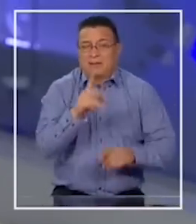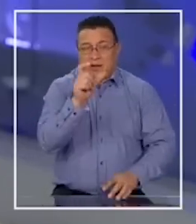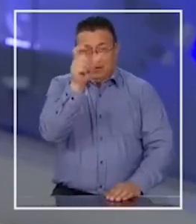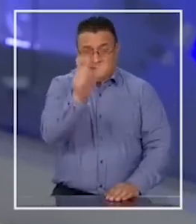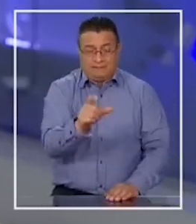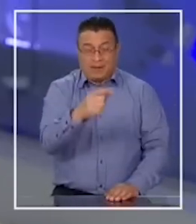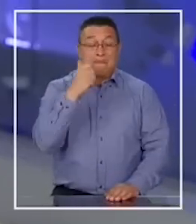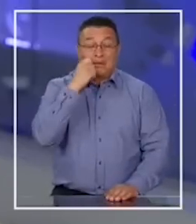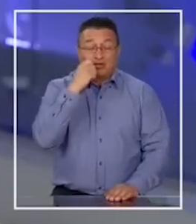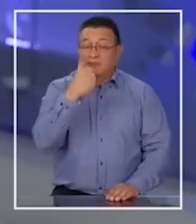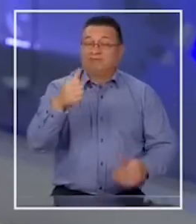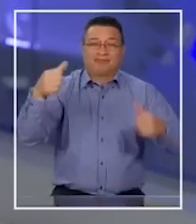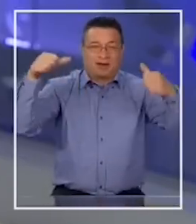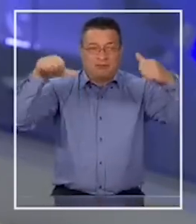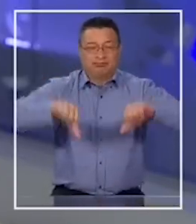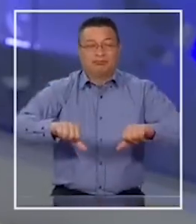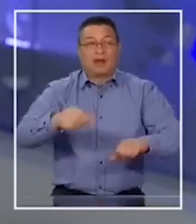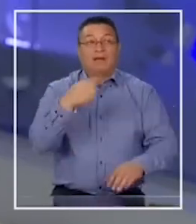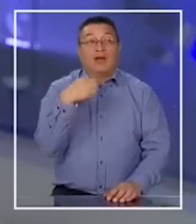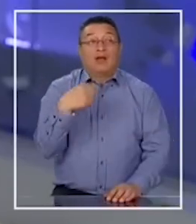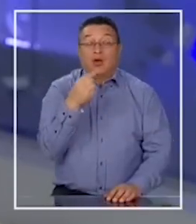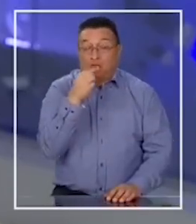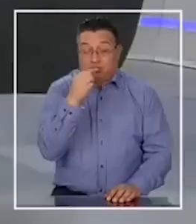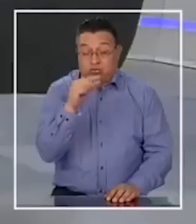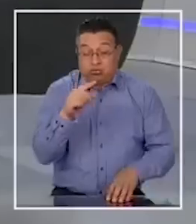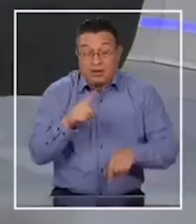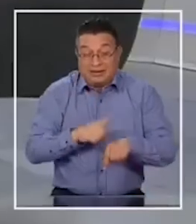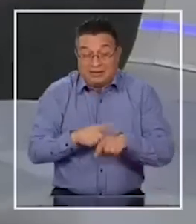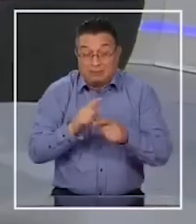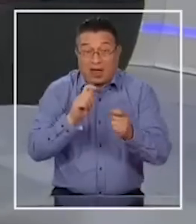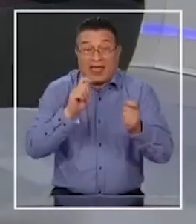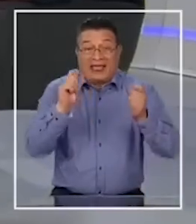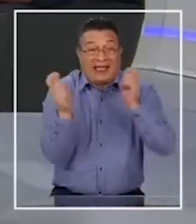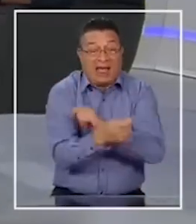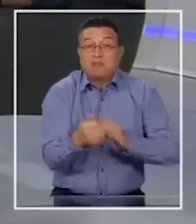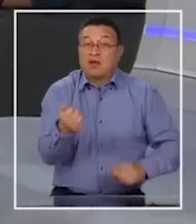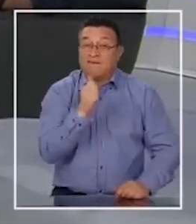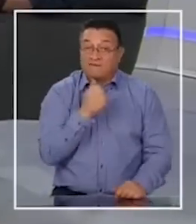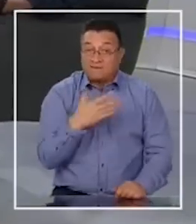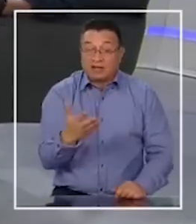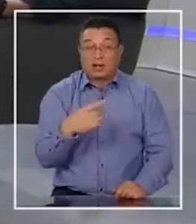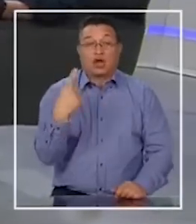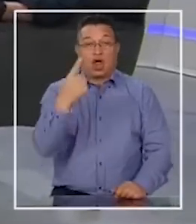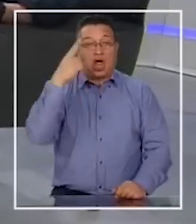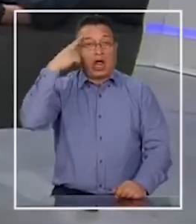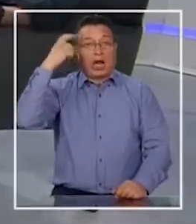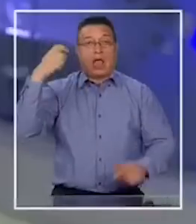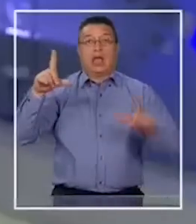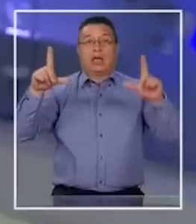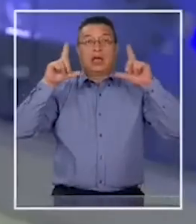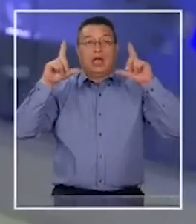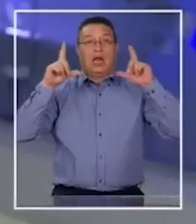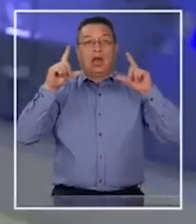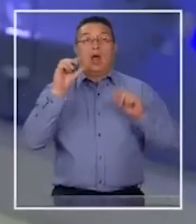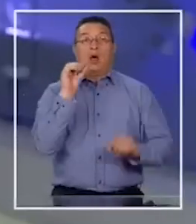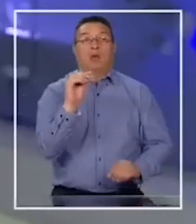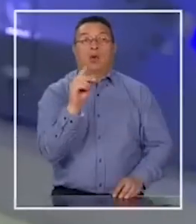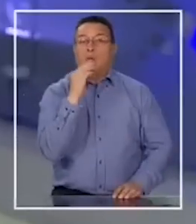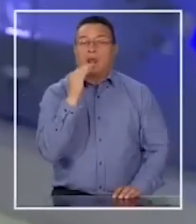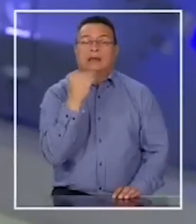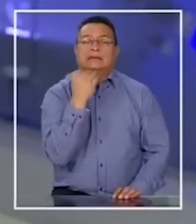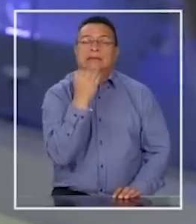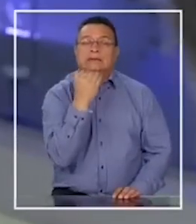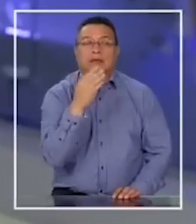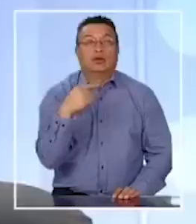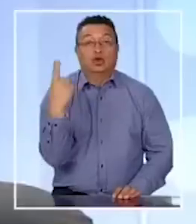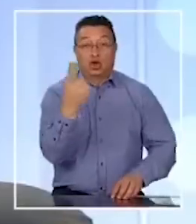persona creo que le queda muy poco tiempo para para corregir Porque la credibilidad que tiene hoy día es tan delgada como una capa de hielo